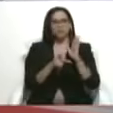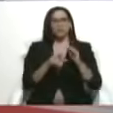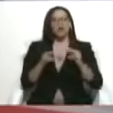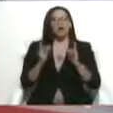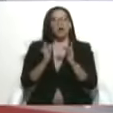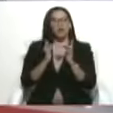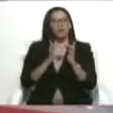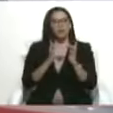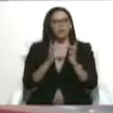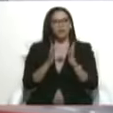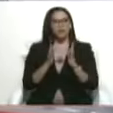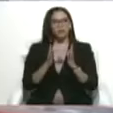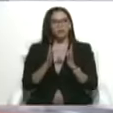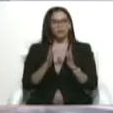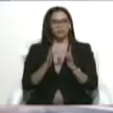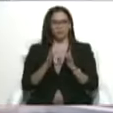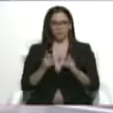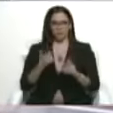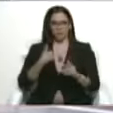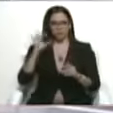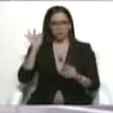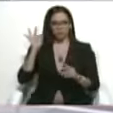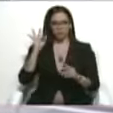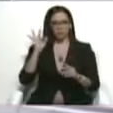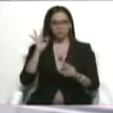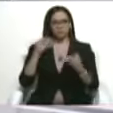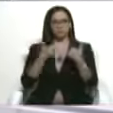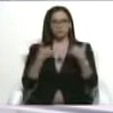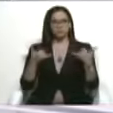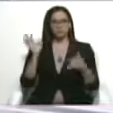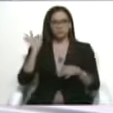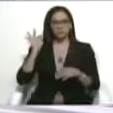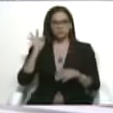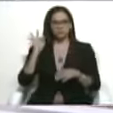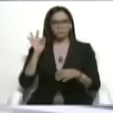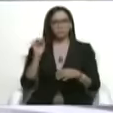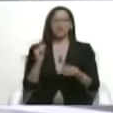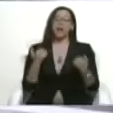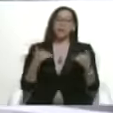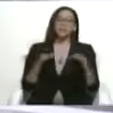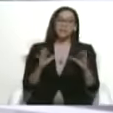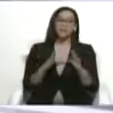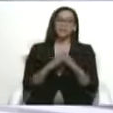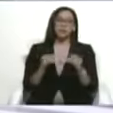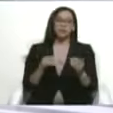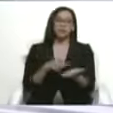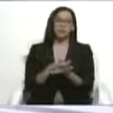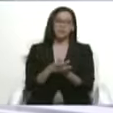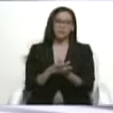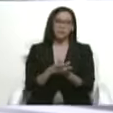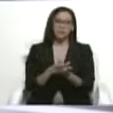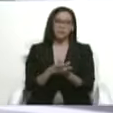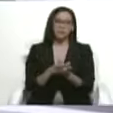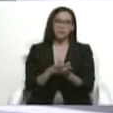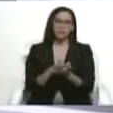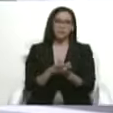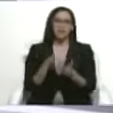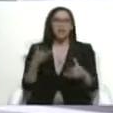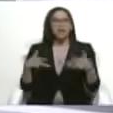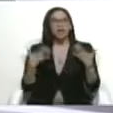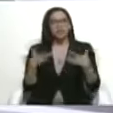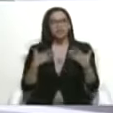conectado en mi discurso, en mi línea expresiva, a pesar de todo esto que ha ocurrido, la